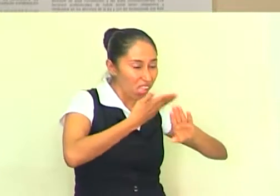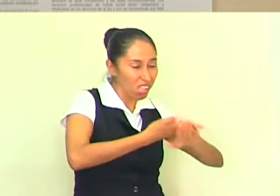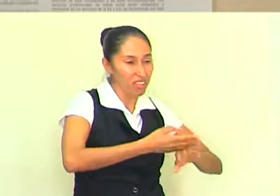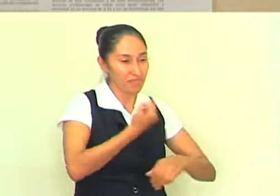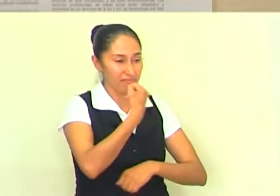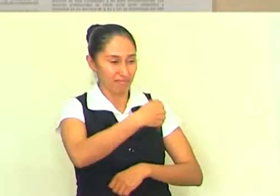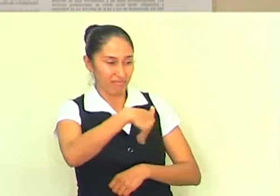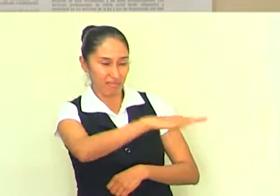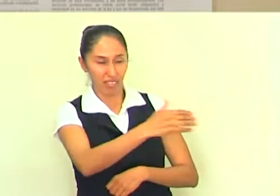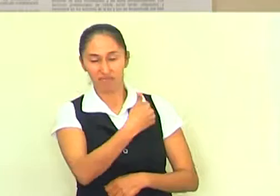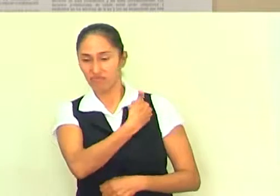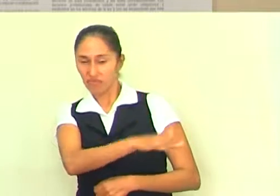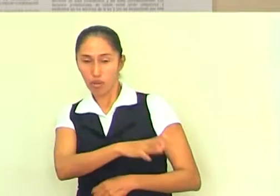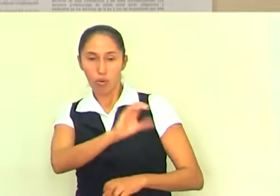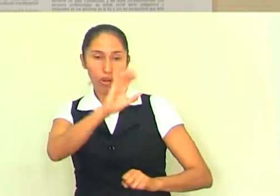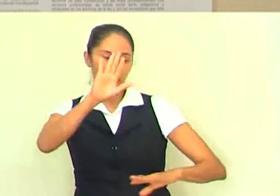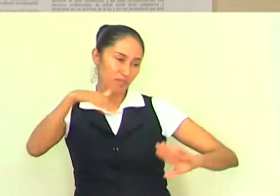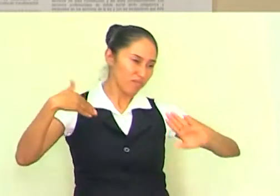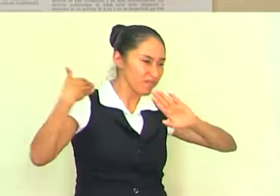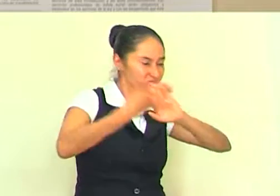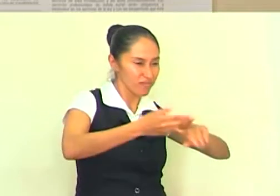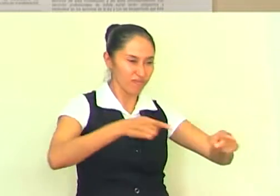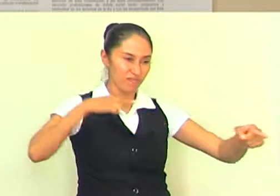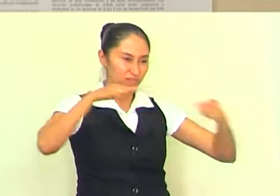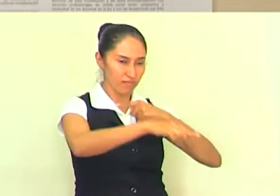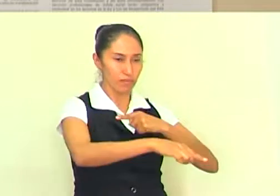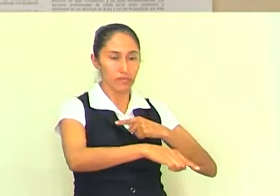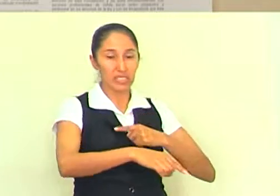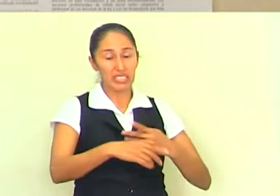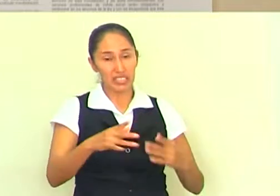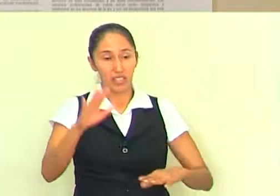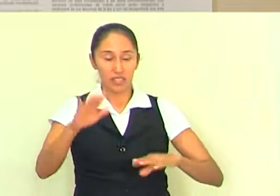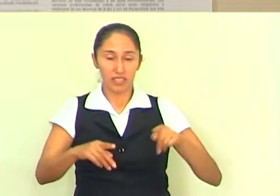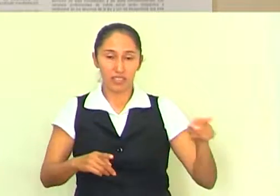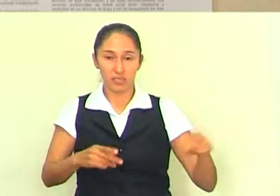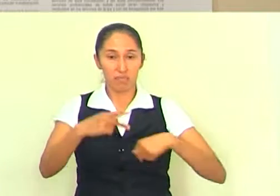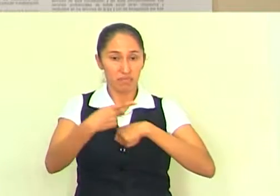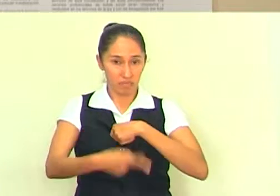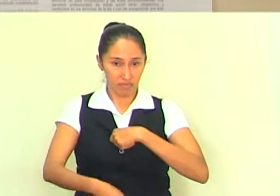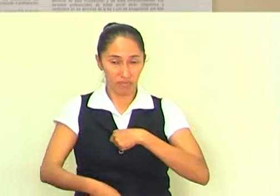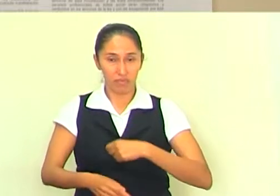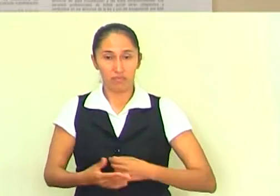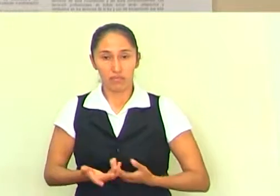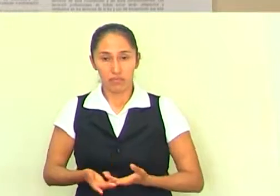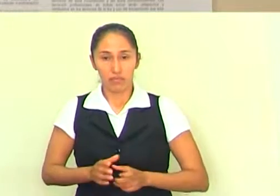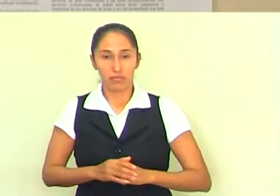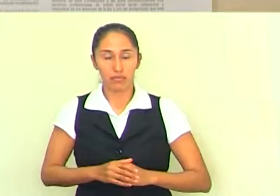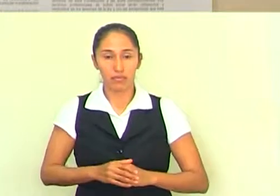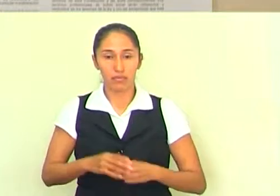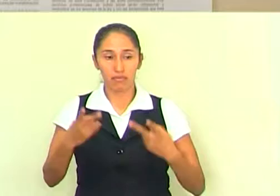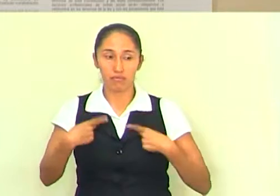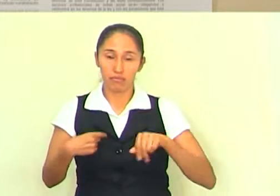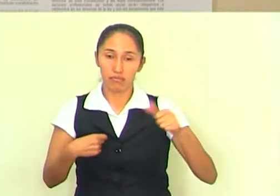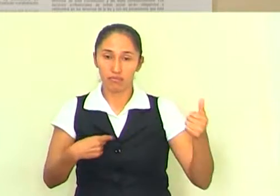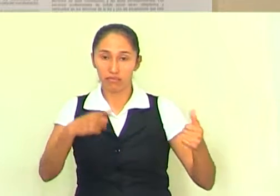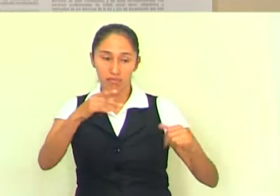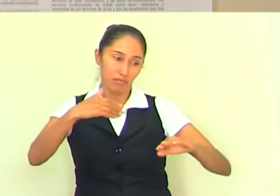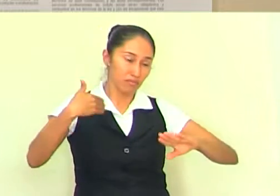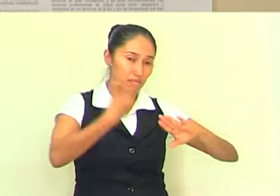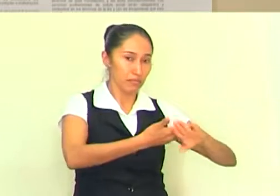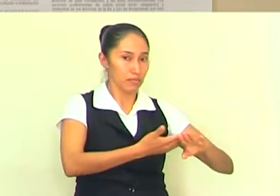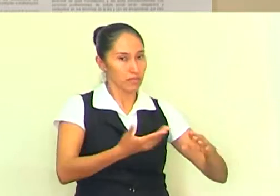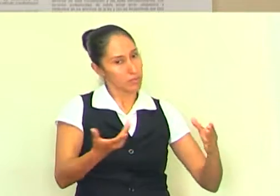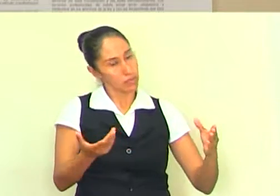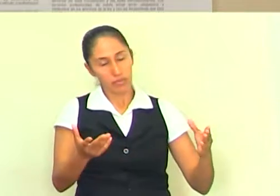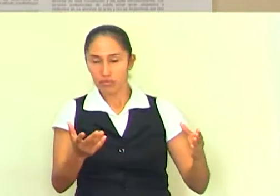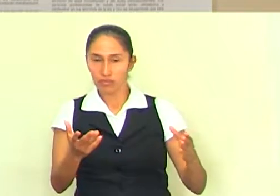pues quizás alguna agresión que pone en riesgo la integridad física de las otras personas con las que tú